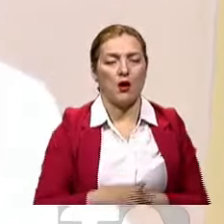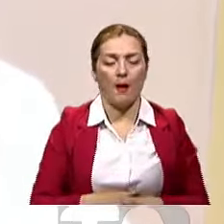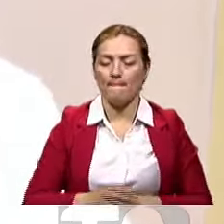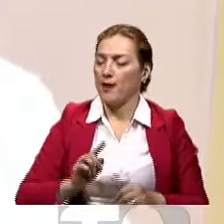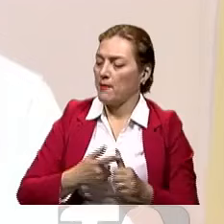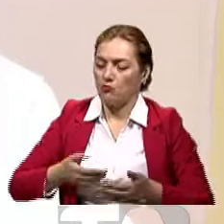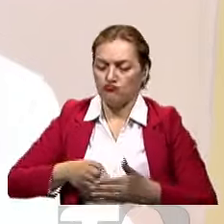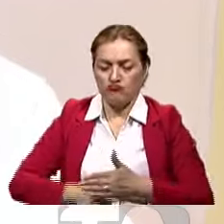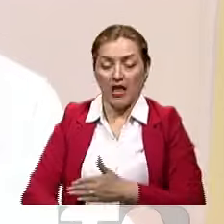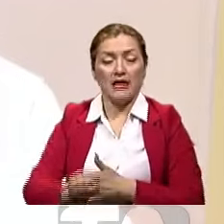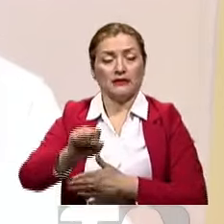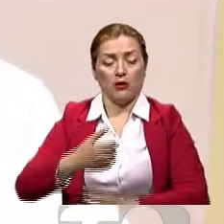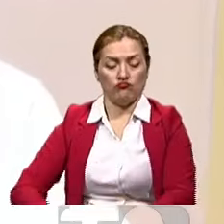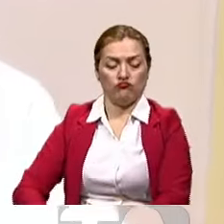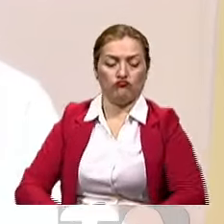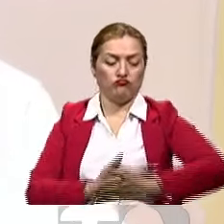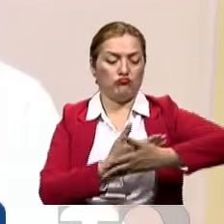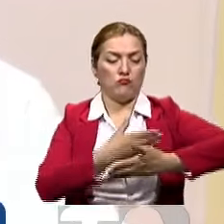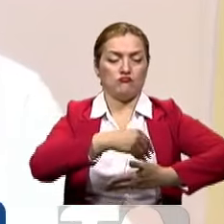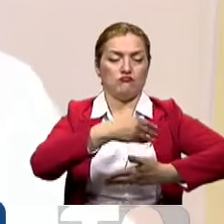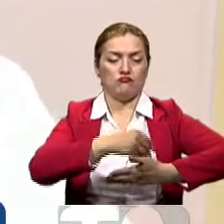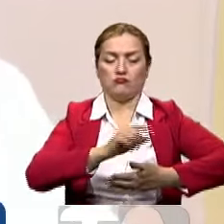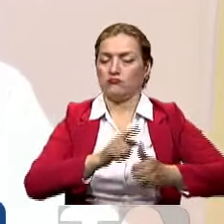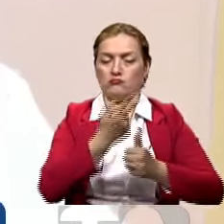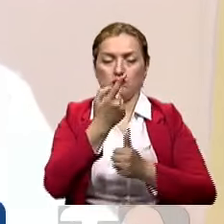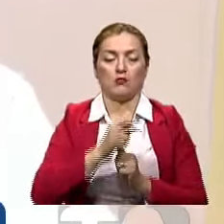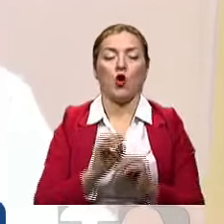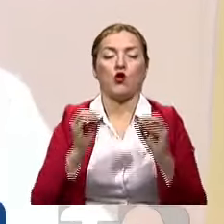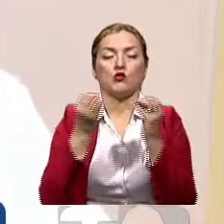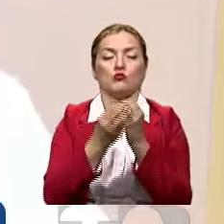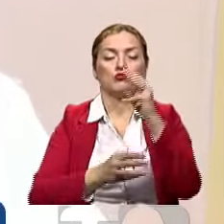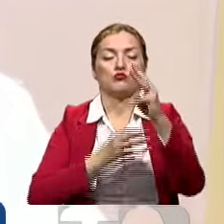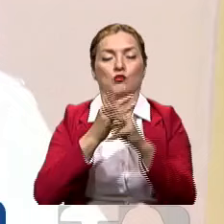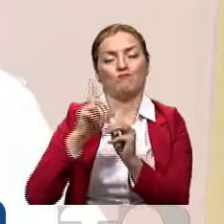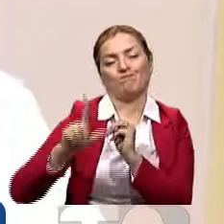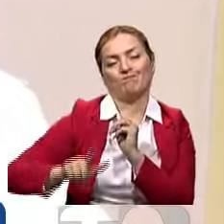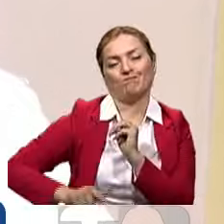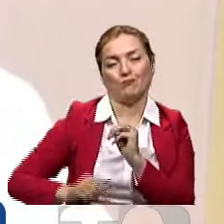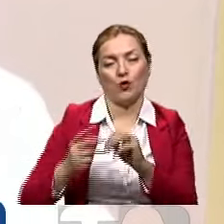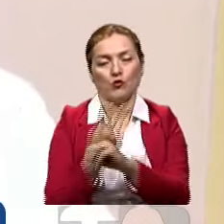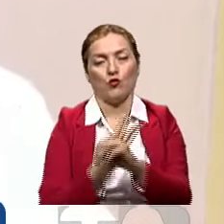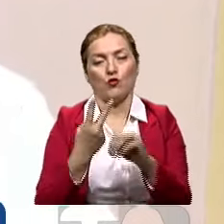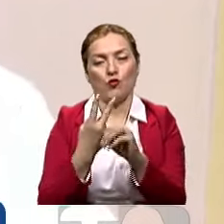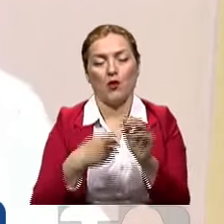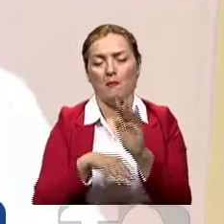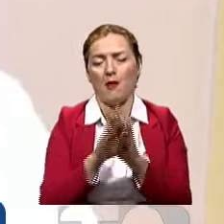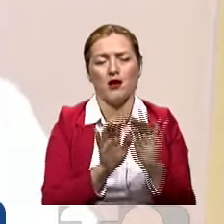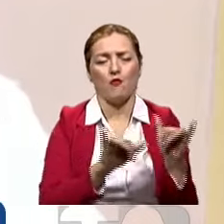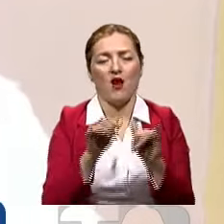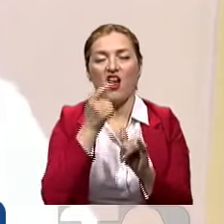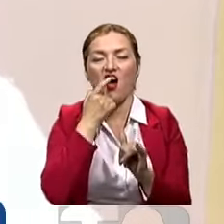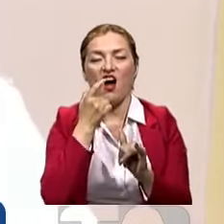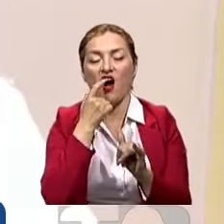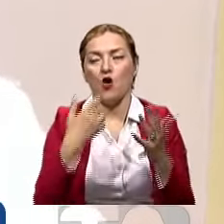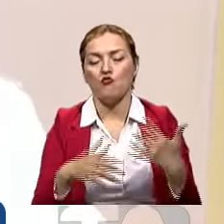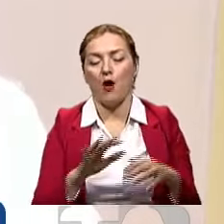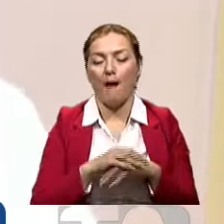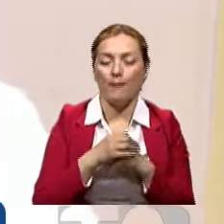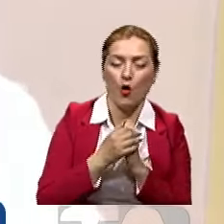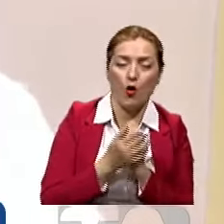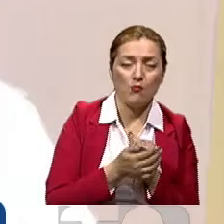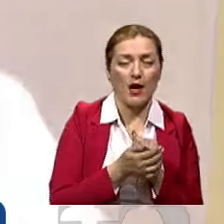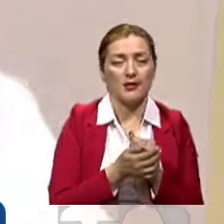lo recomendable por la Organización Mundial de la Salud. Esa hora, las 2 primeras horas se llaman horas doradas. Entonces ahí nosotros aprovechamos